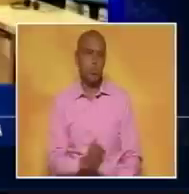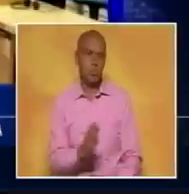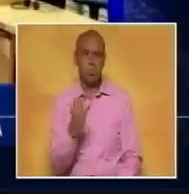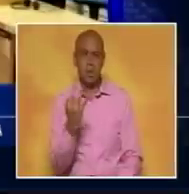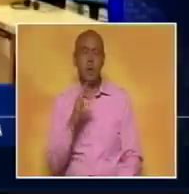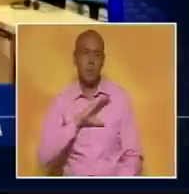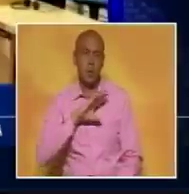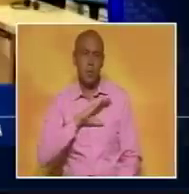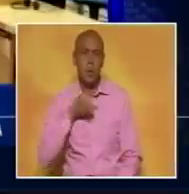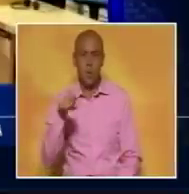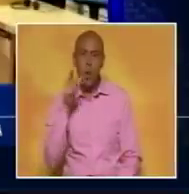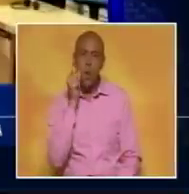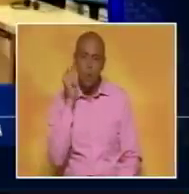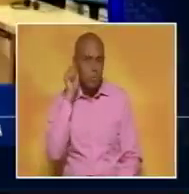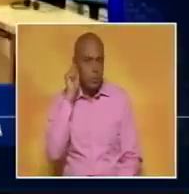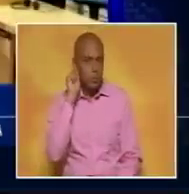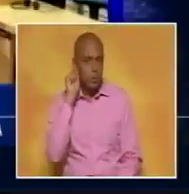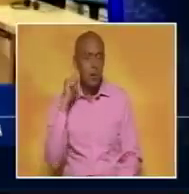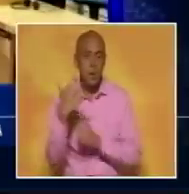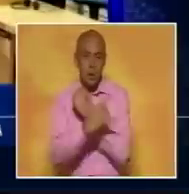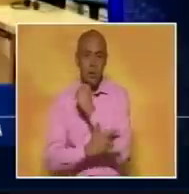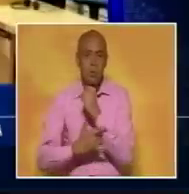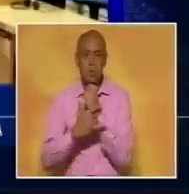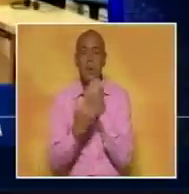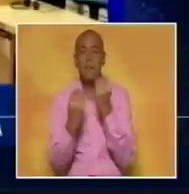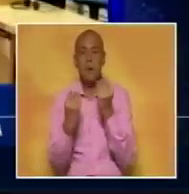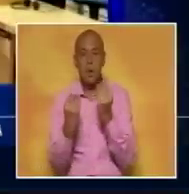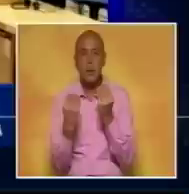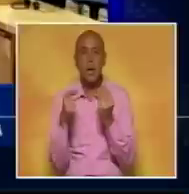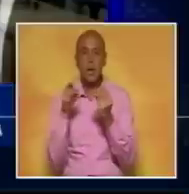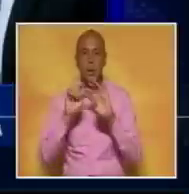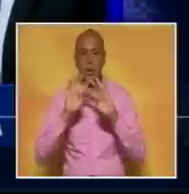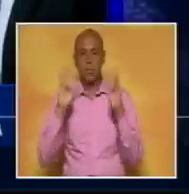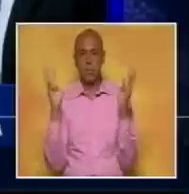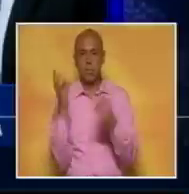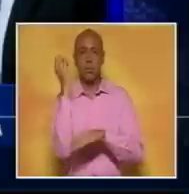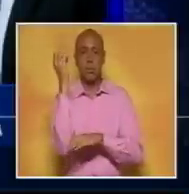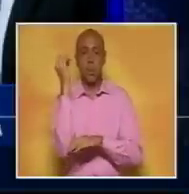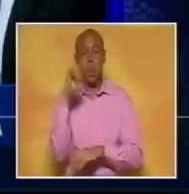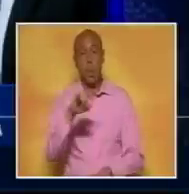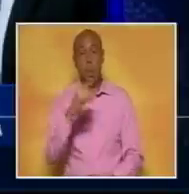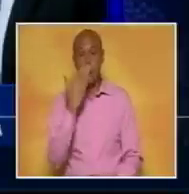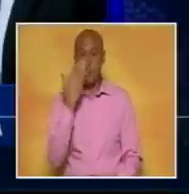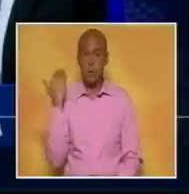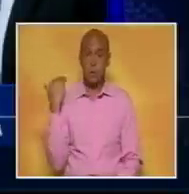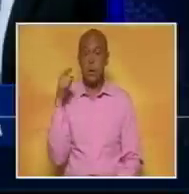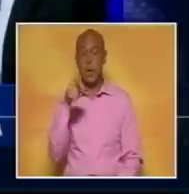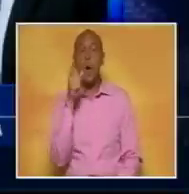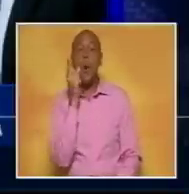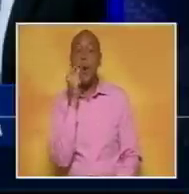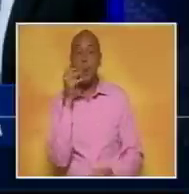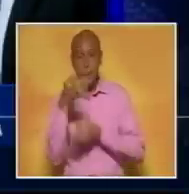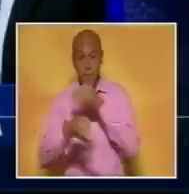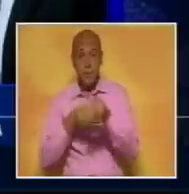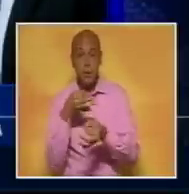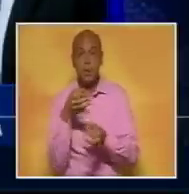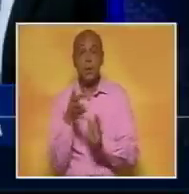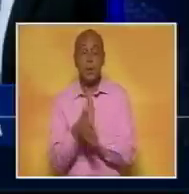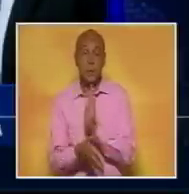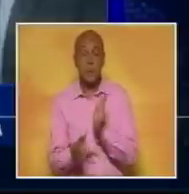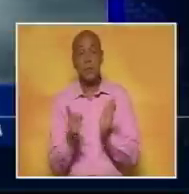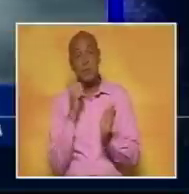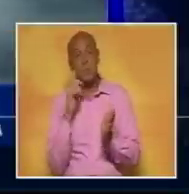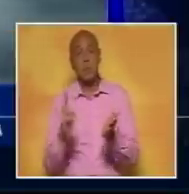de Exteriores, tras someterse ante ellos en una audiencia este lunes. Borrell había asegurado que de ser